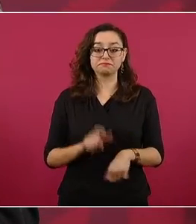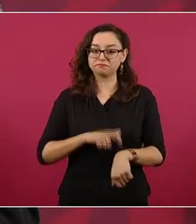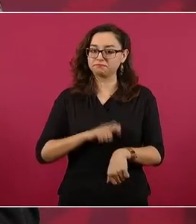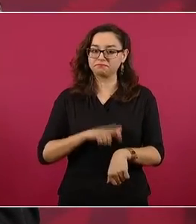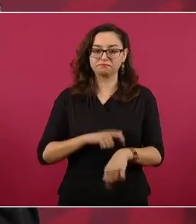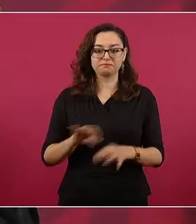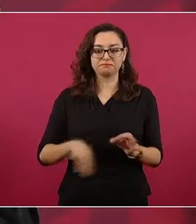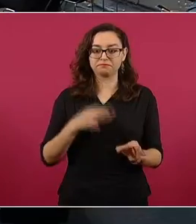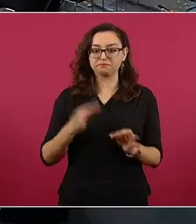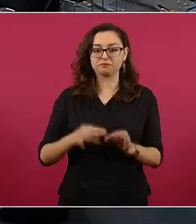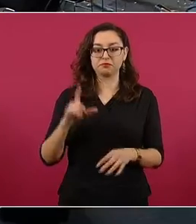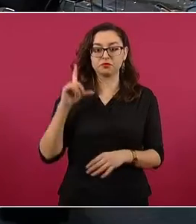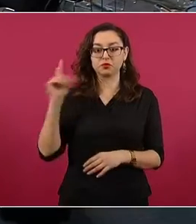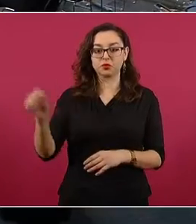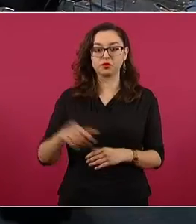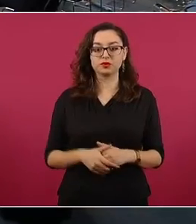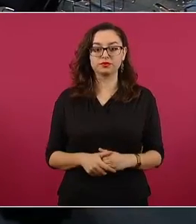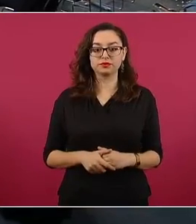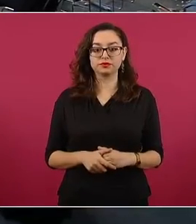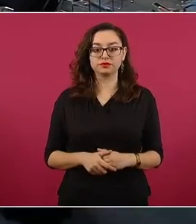porque me voy.